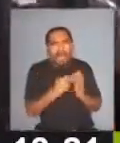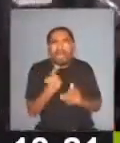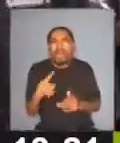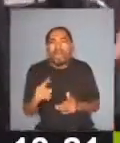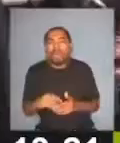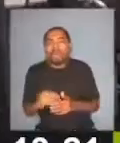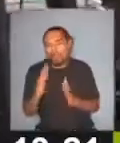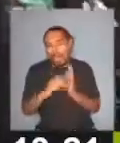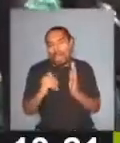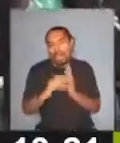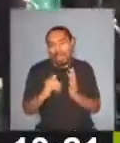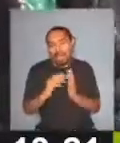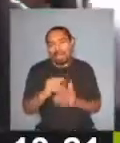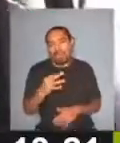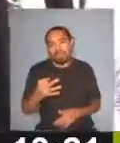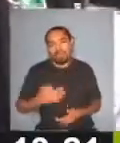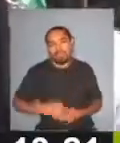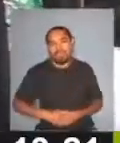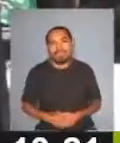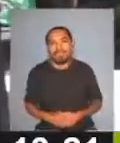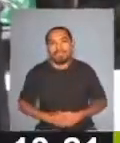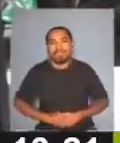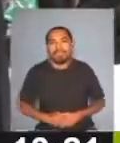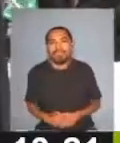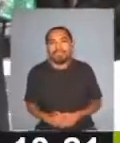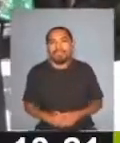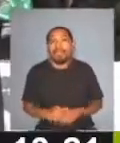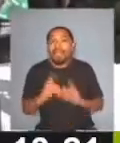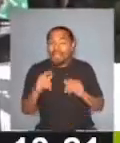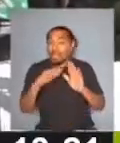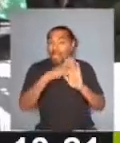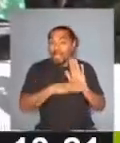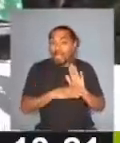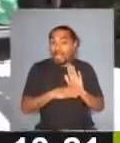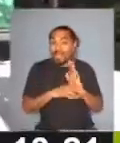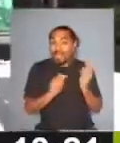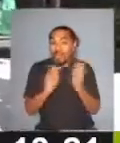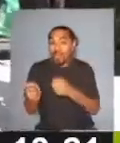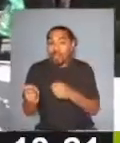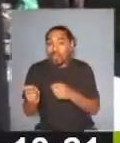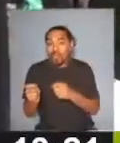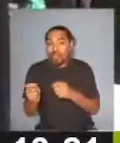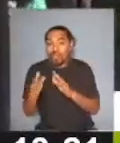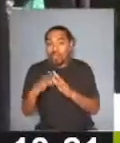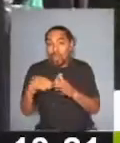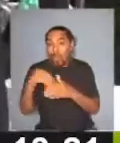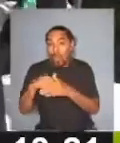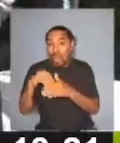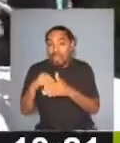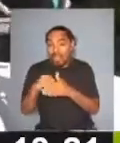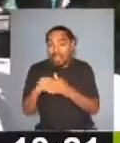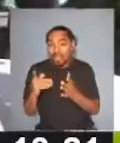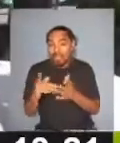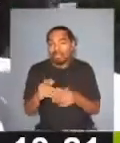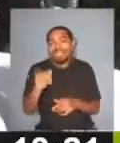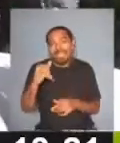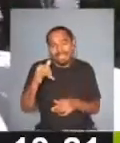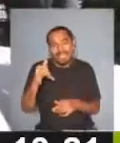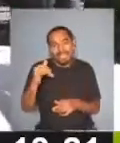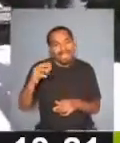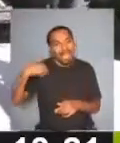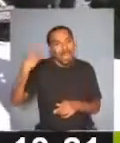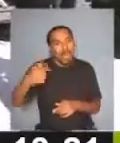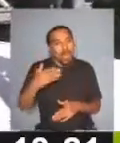blanca blanca muy bien Te puedo pasar la listita ya que estás Mariana la próxima con la lista no hay ningún